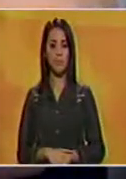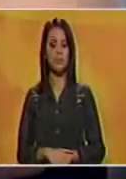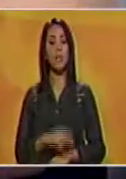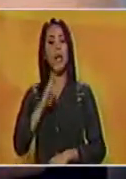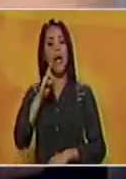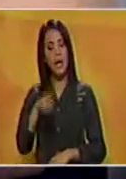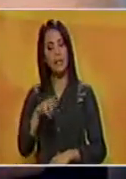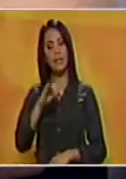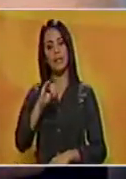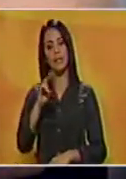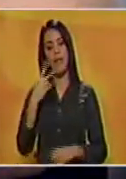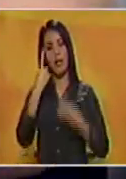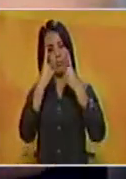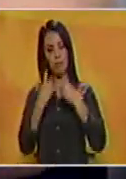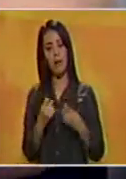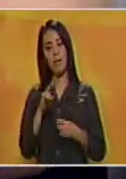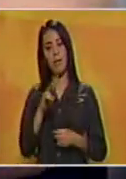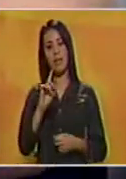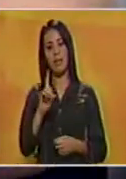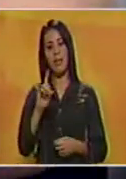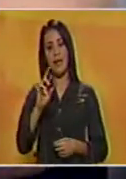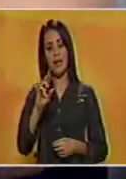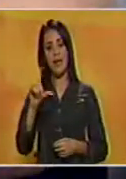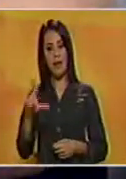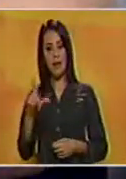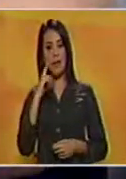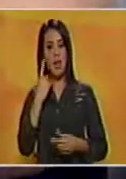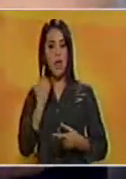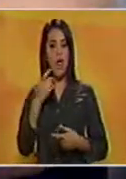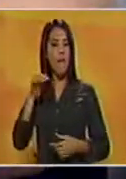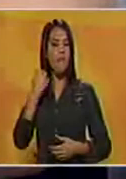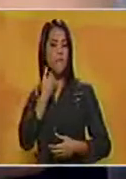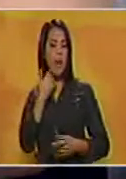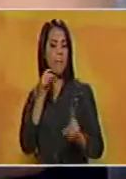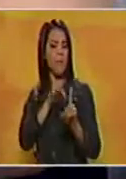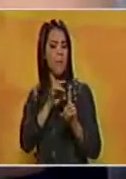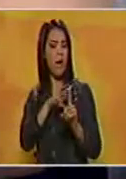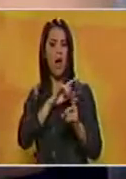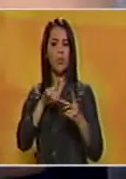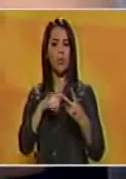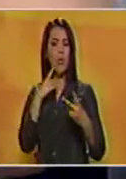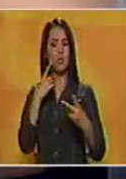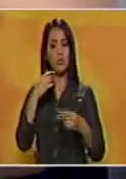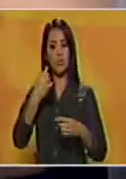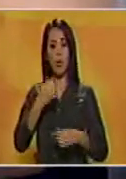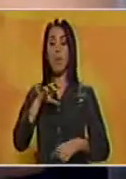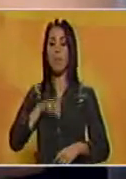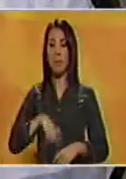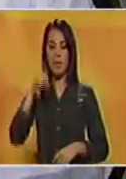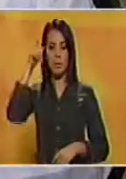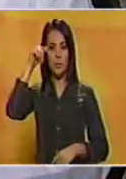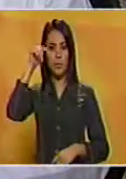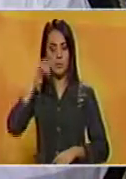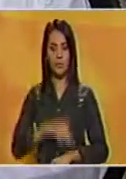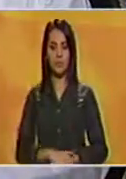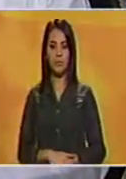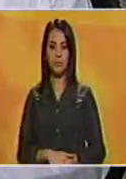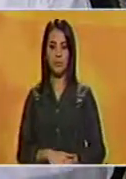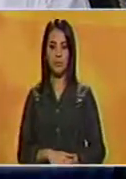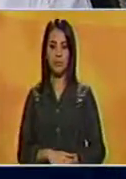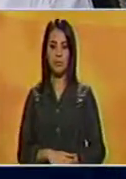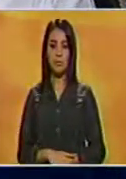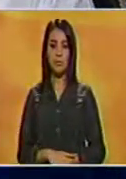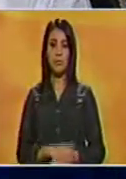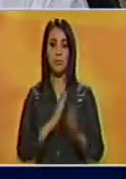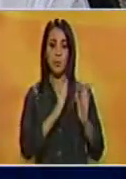HIV, BDRL para descartar sífilis, hepatitis, examen de orina y urocultivo. Ya que como parte de los